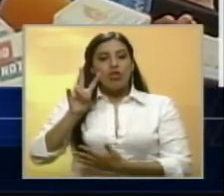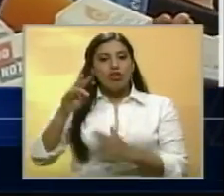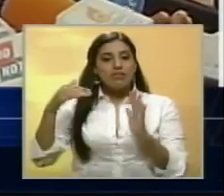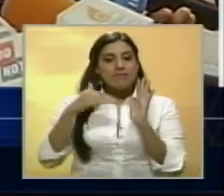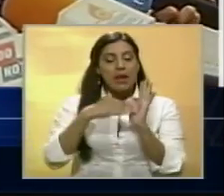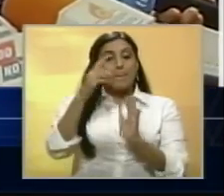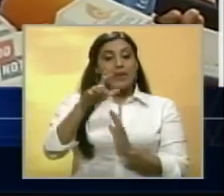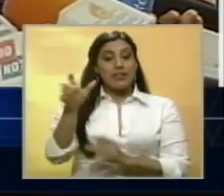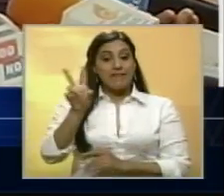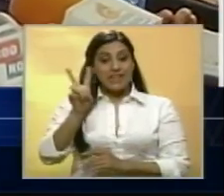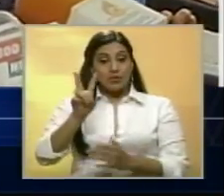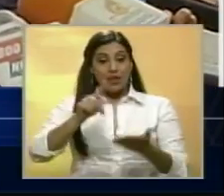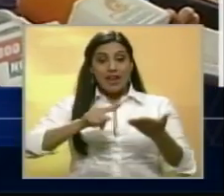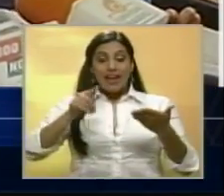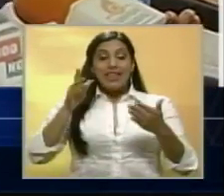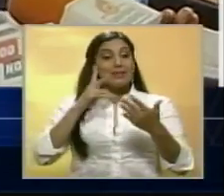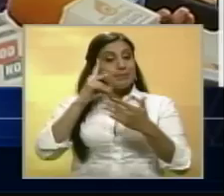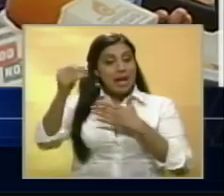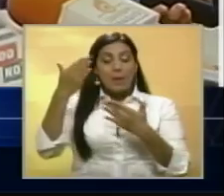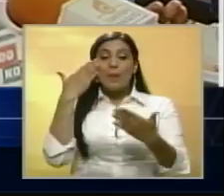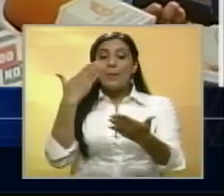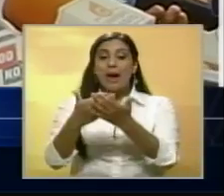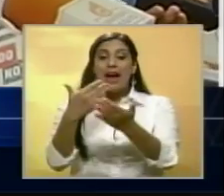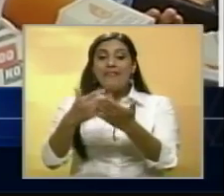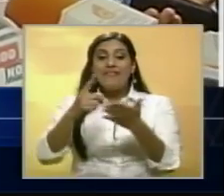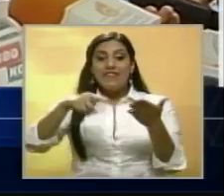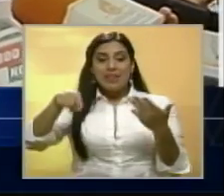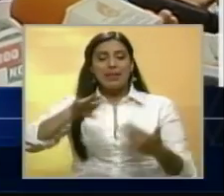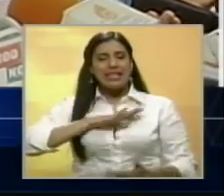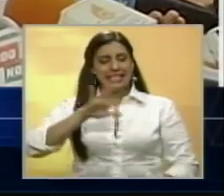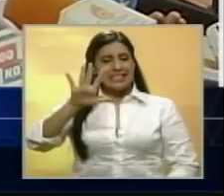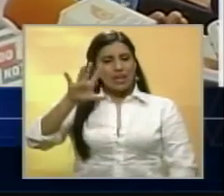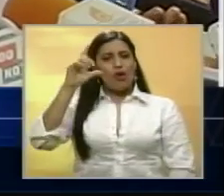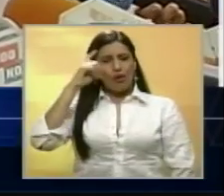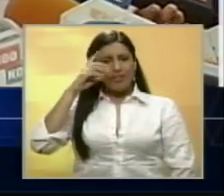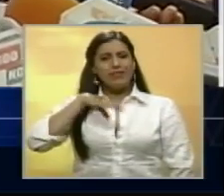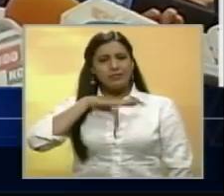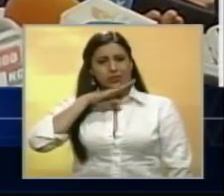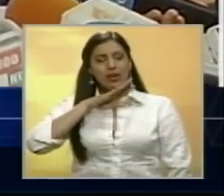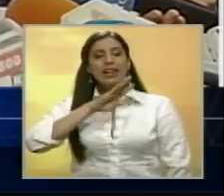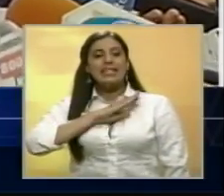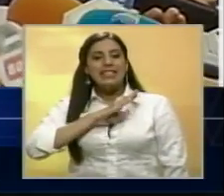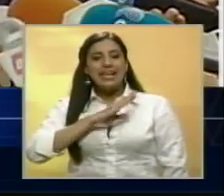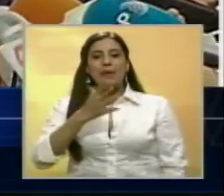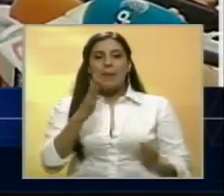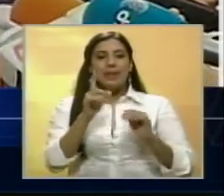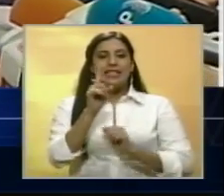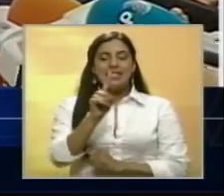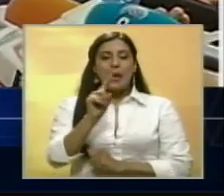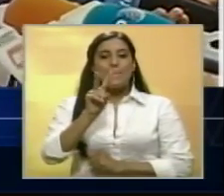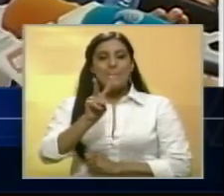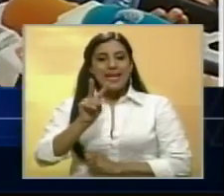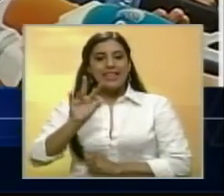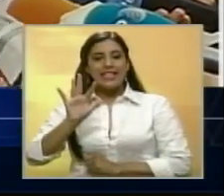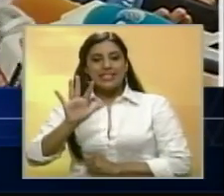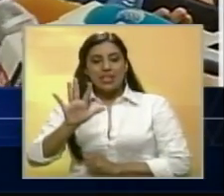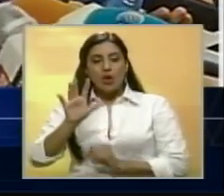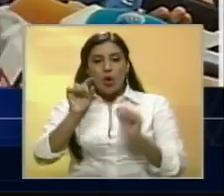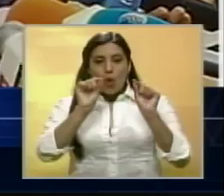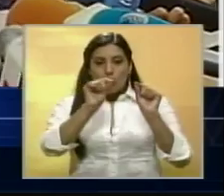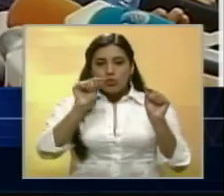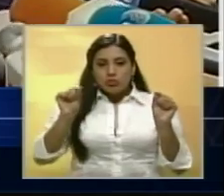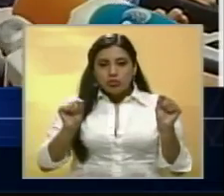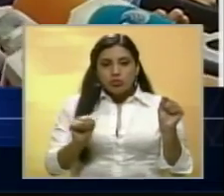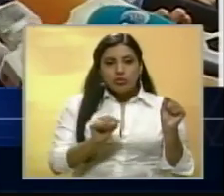1.352.000 venezolanos que salgan a validar. Tenemos 5 días, son 125 puntos